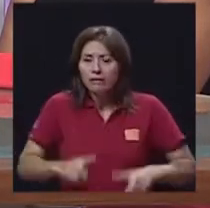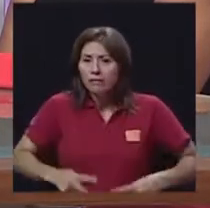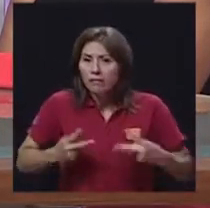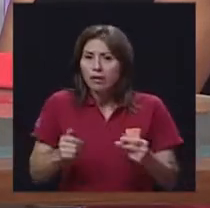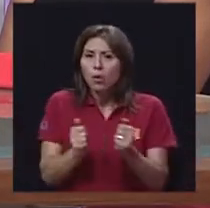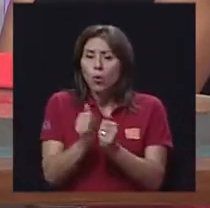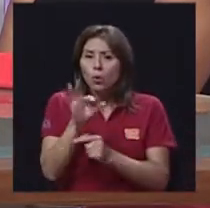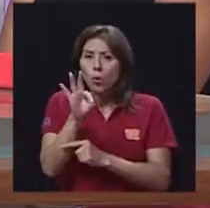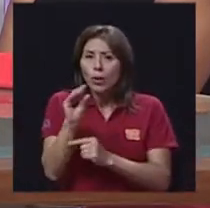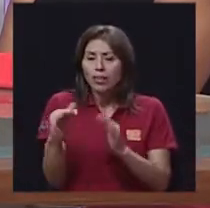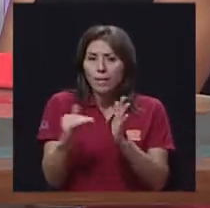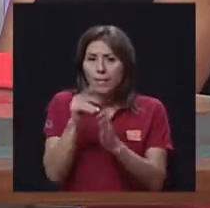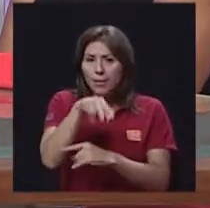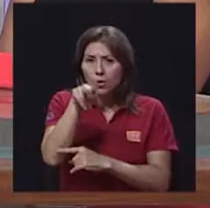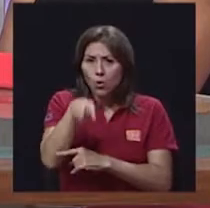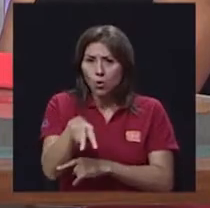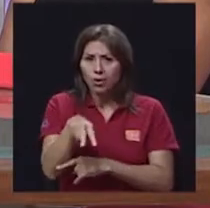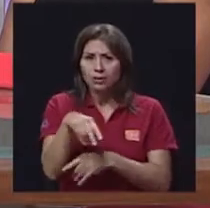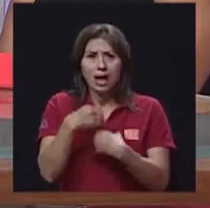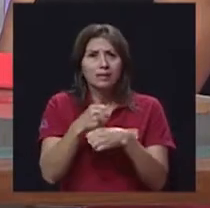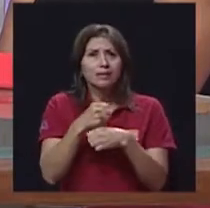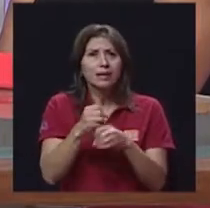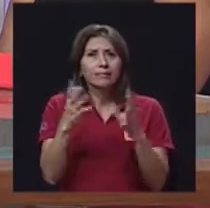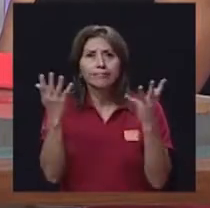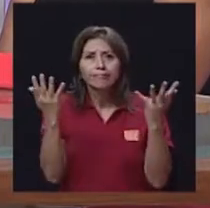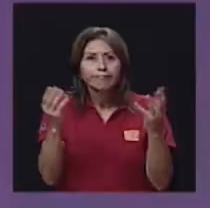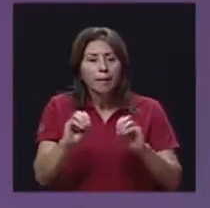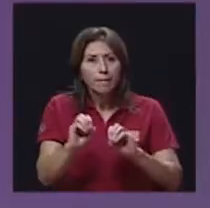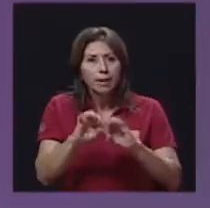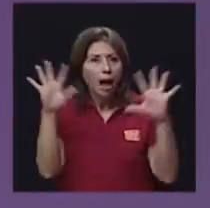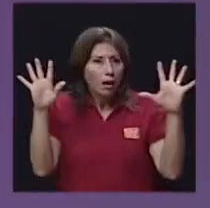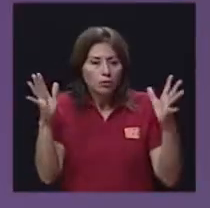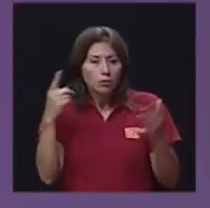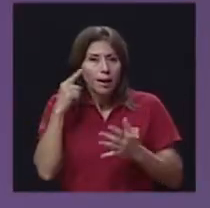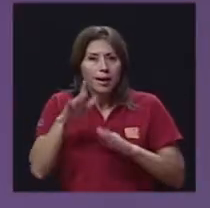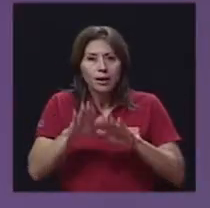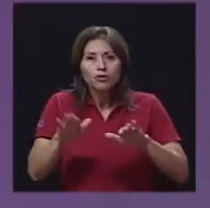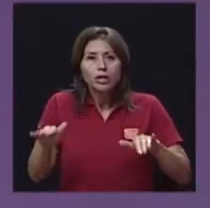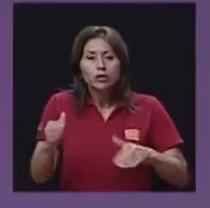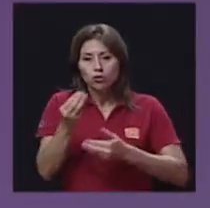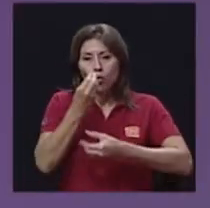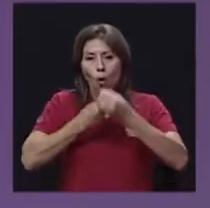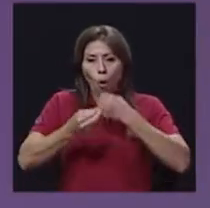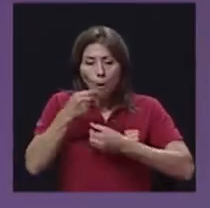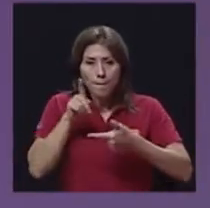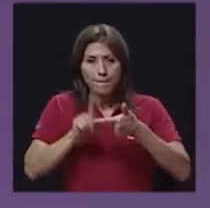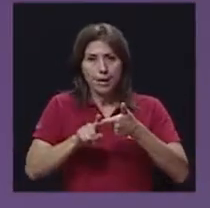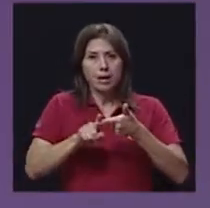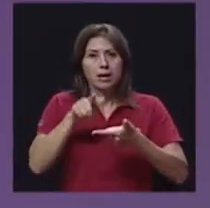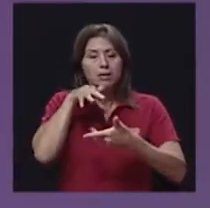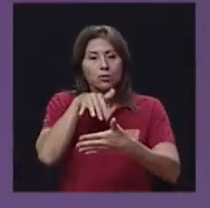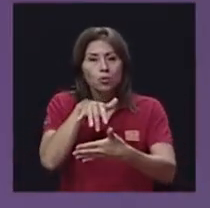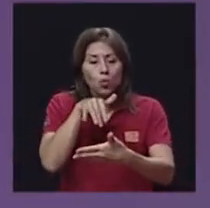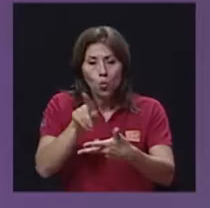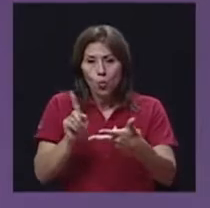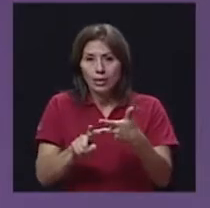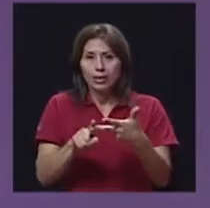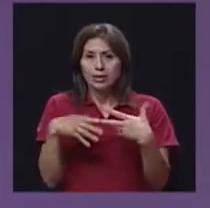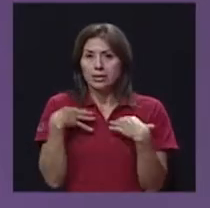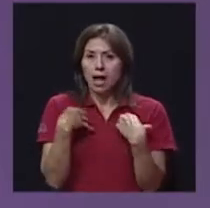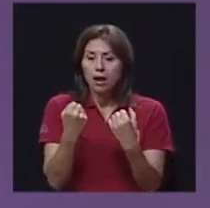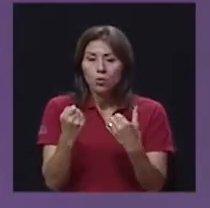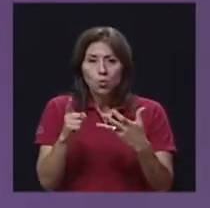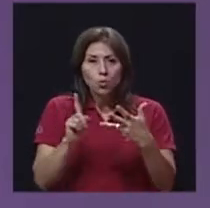hacer milagros para que los niños coman, estudien, para que los niños tengan salud, para poder pagar una vivienda